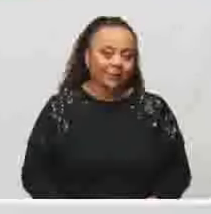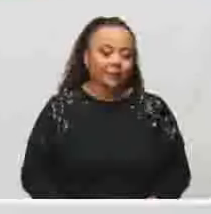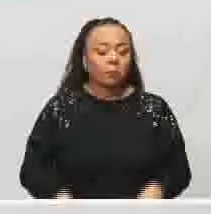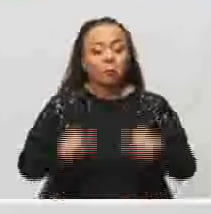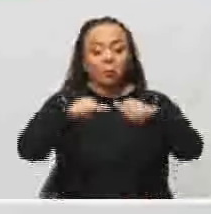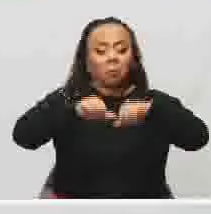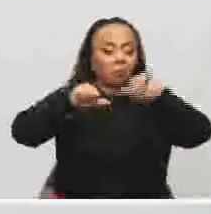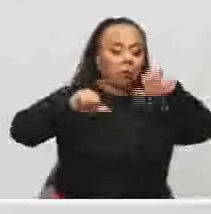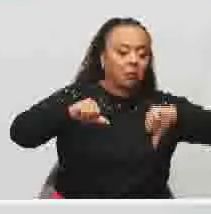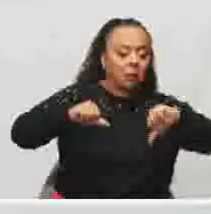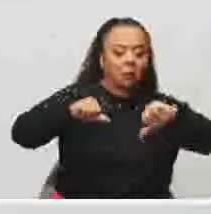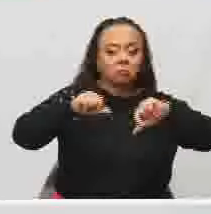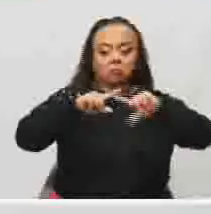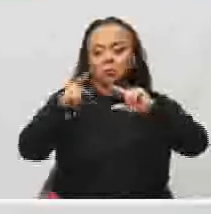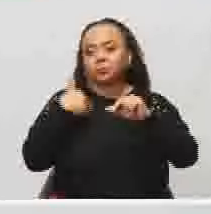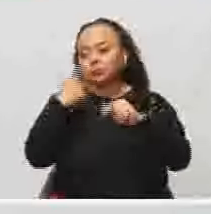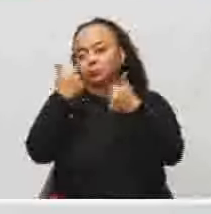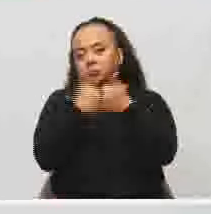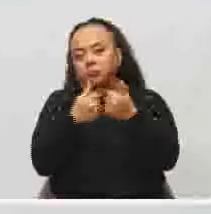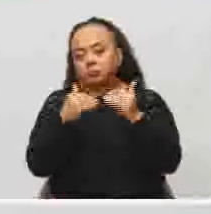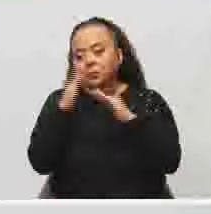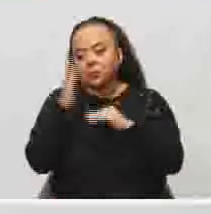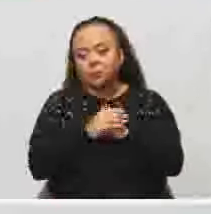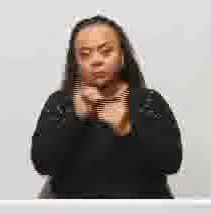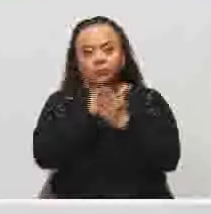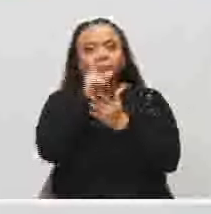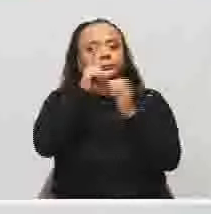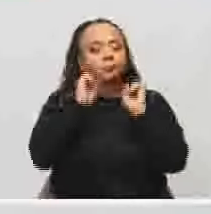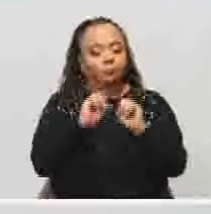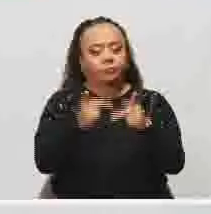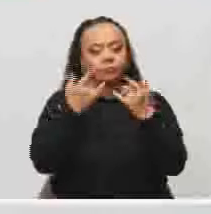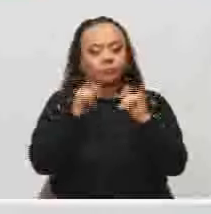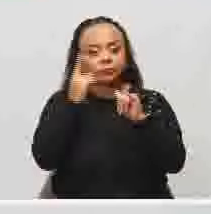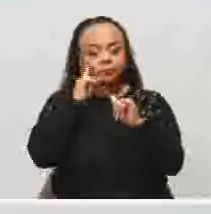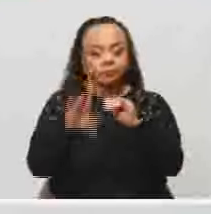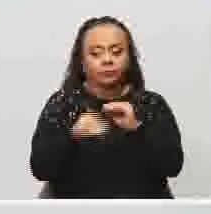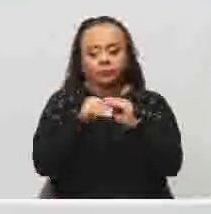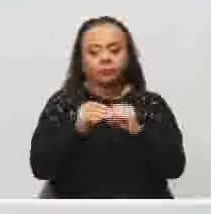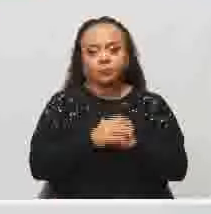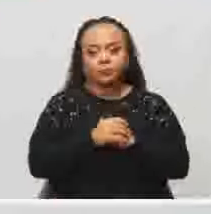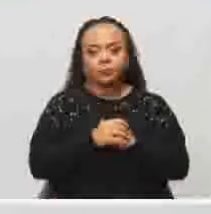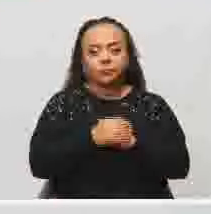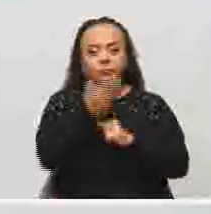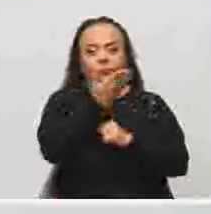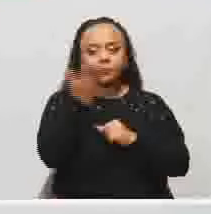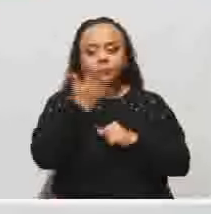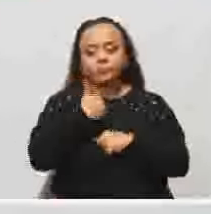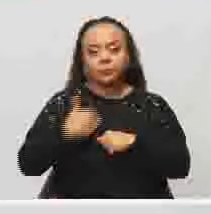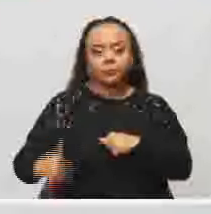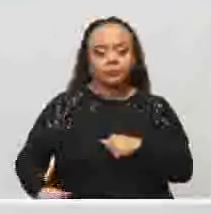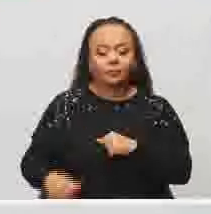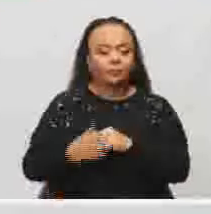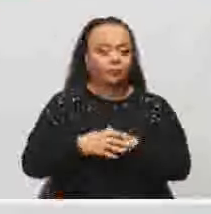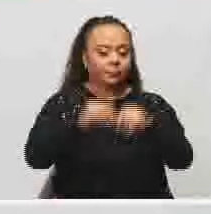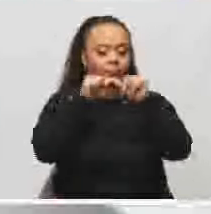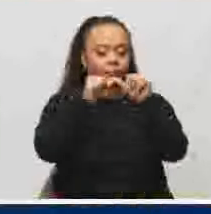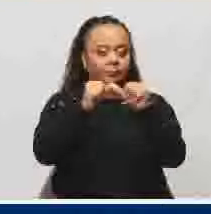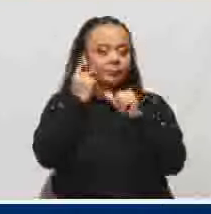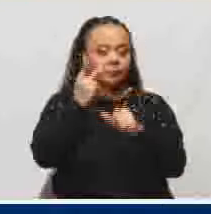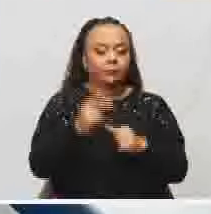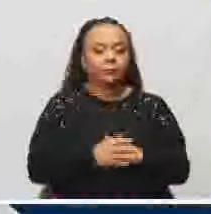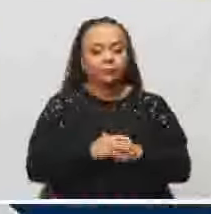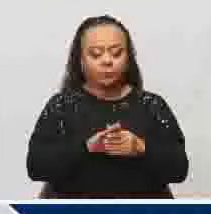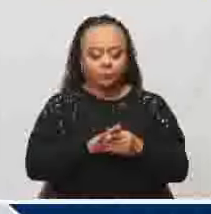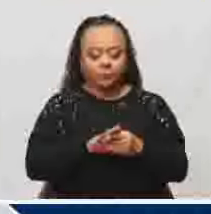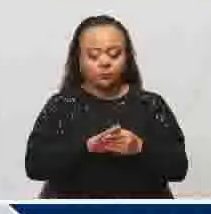perder se contra rival duro pero tiene un partido más sea es un chance todavía de suma mayoritario Ahí está lo de herediano Seguimos observando